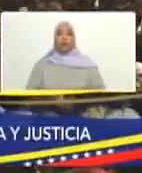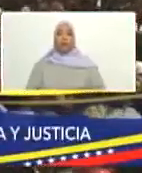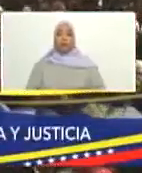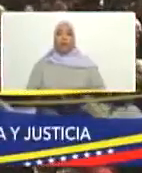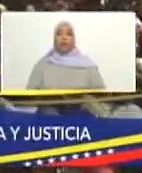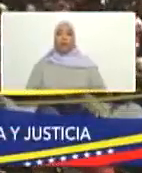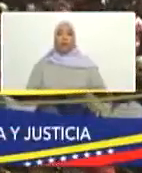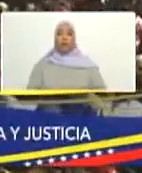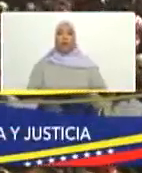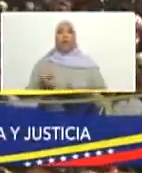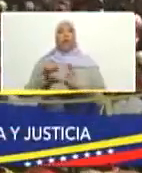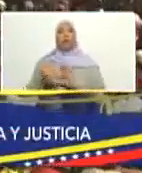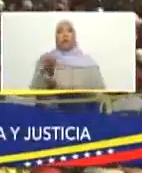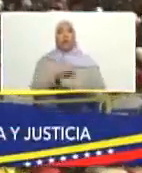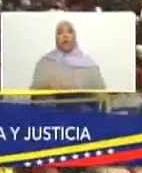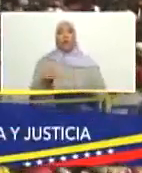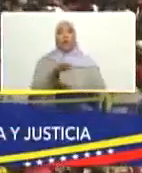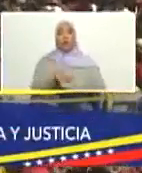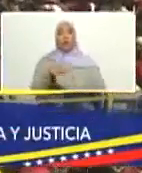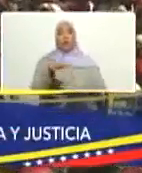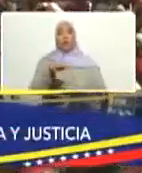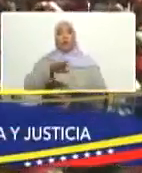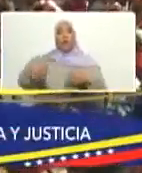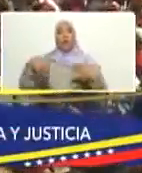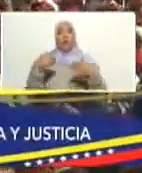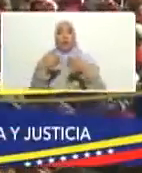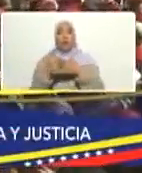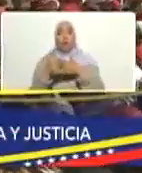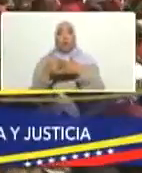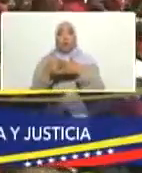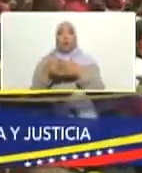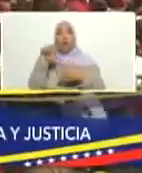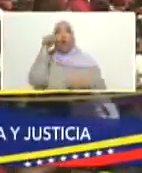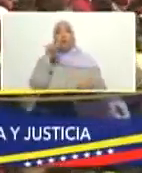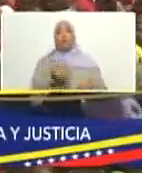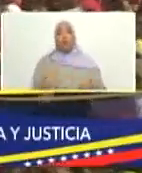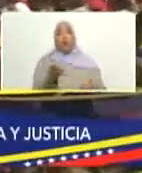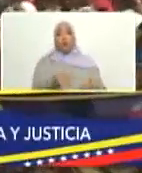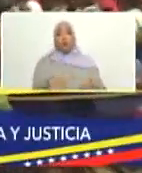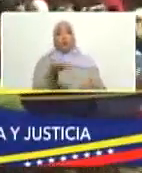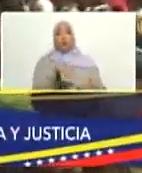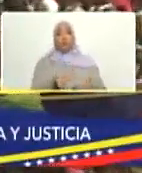¿Y dónde está toda la maldad que le han hecho al pueblo?